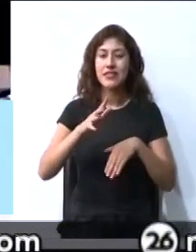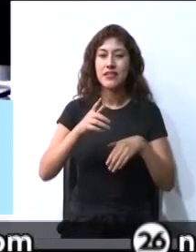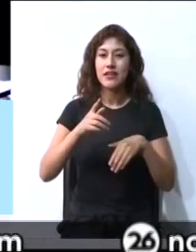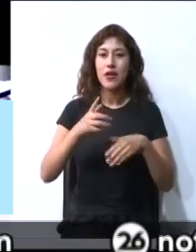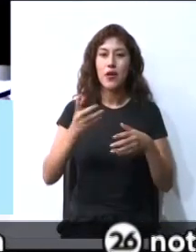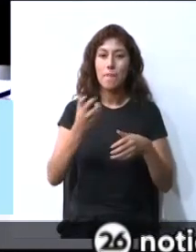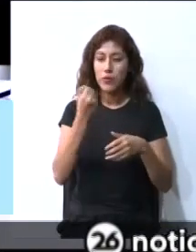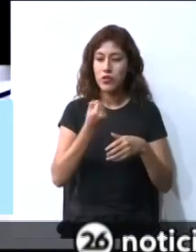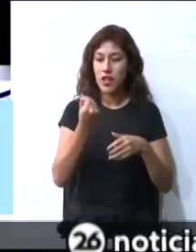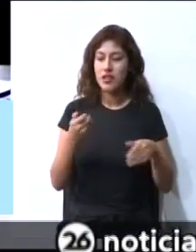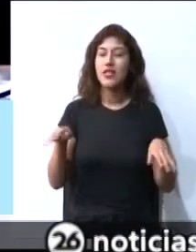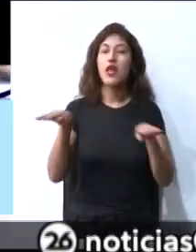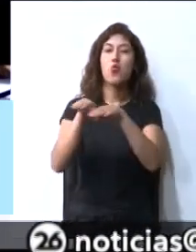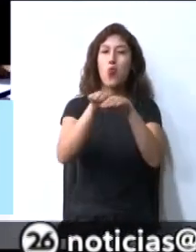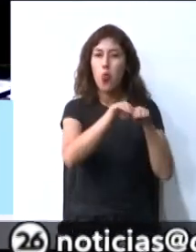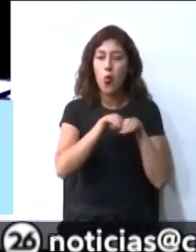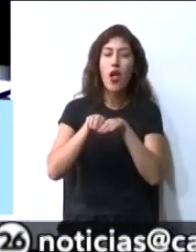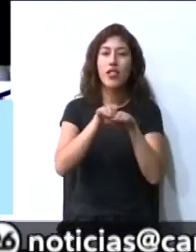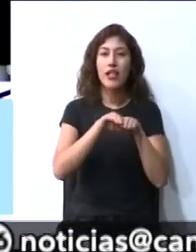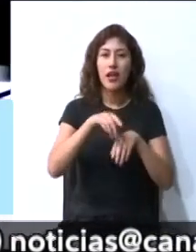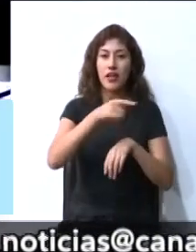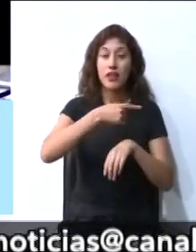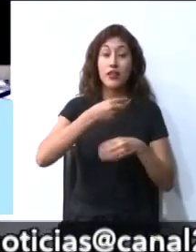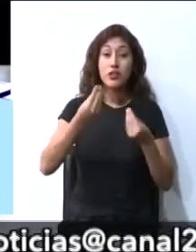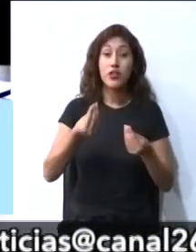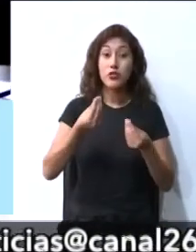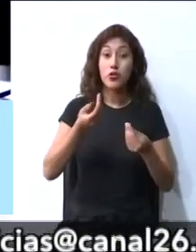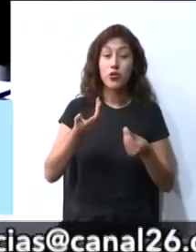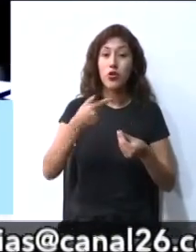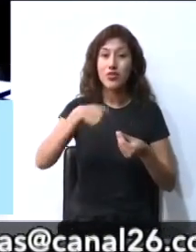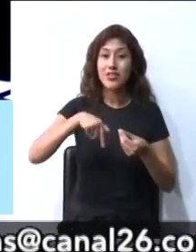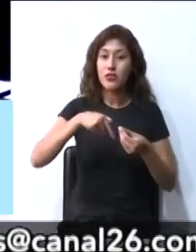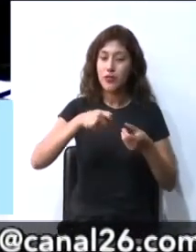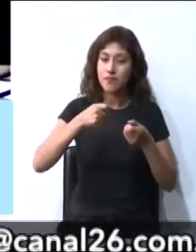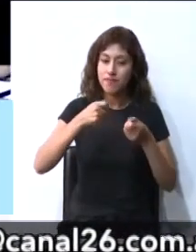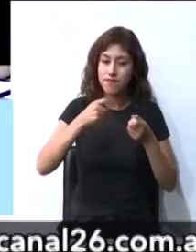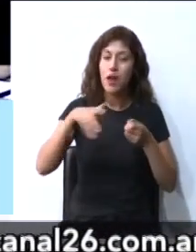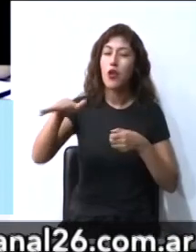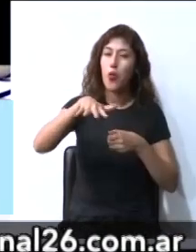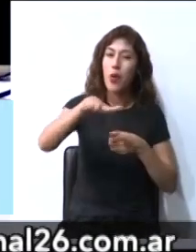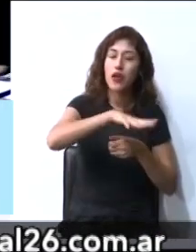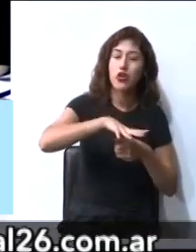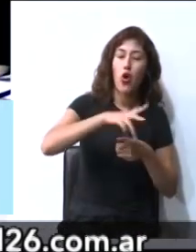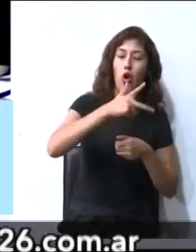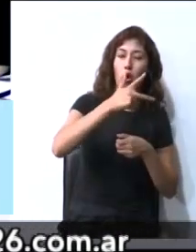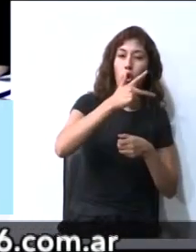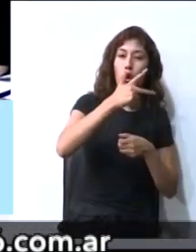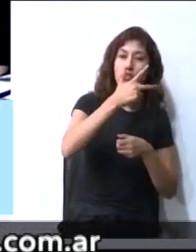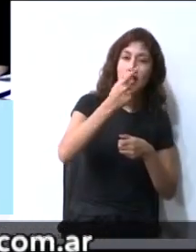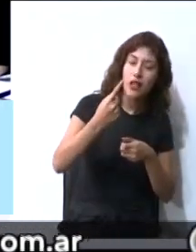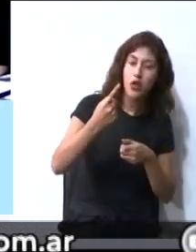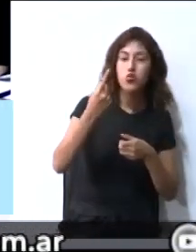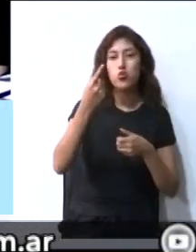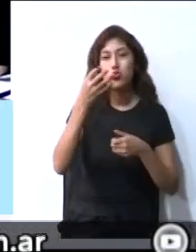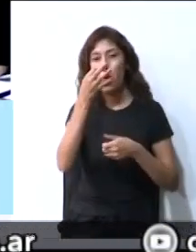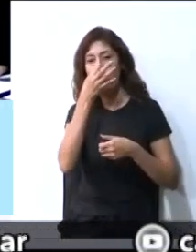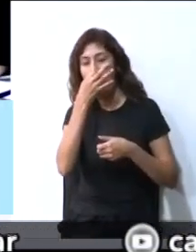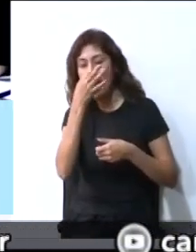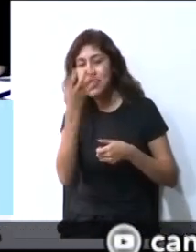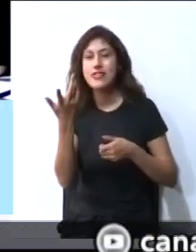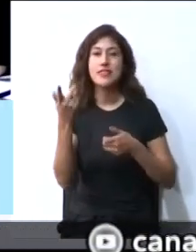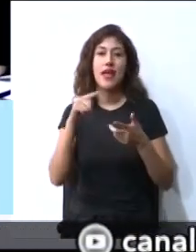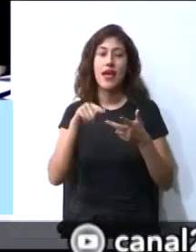Y eso es lo que estamos trabajando, lo que estamos logrando en los barrios en los que trabajamos. En el barrio 31, en el barrio 20, en Rodrigo Bueno,